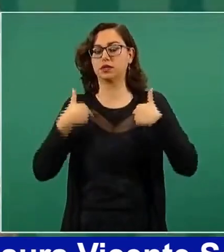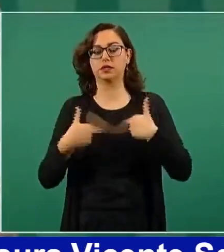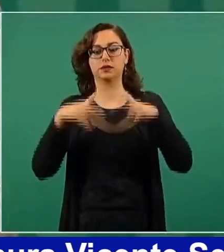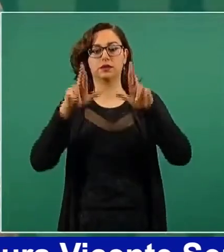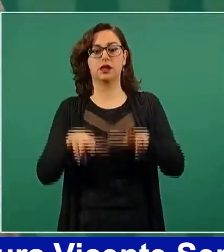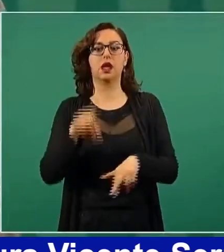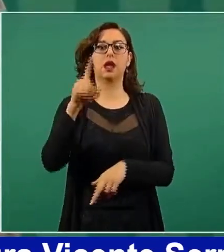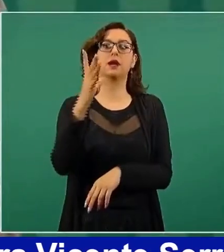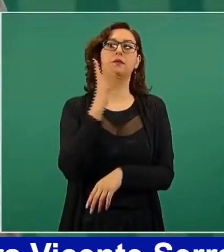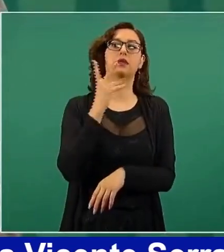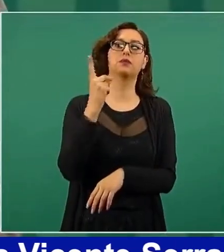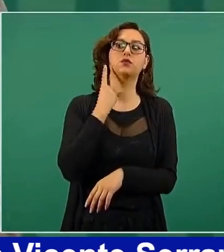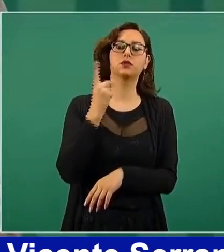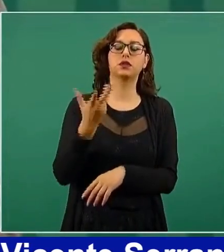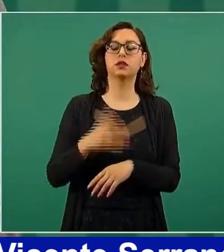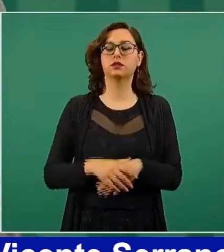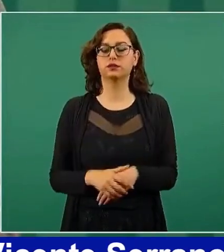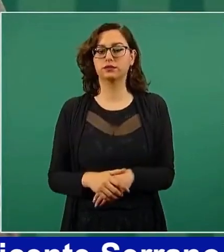la Cámara